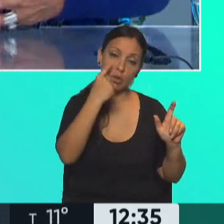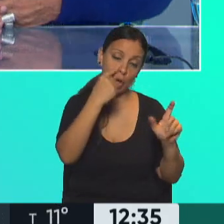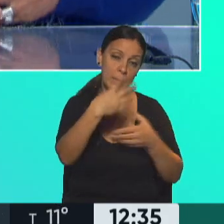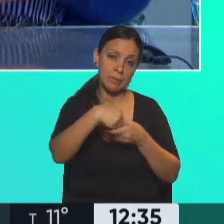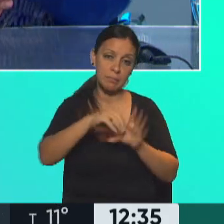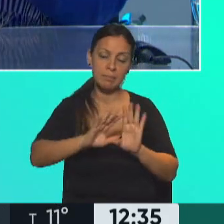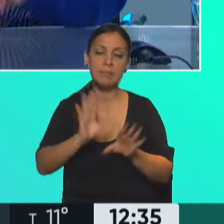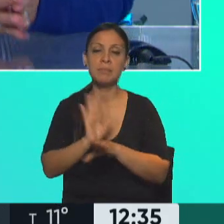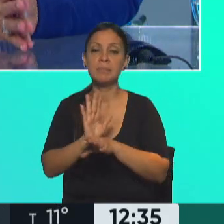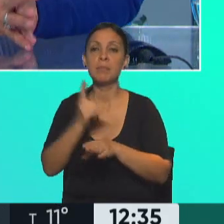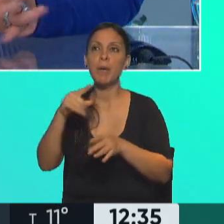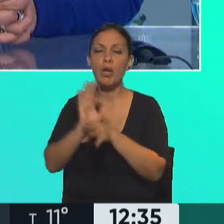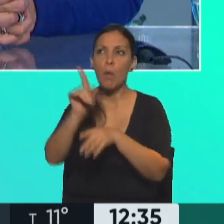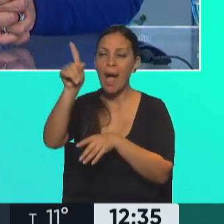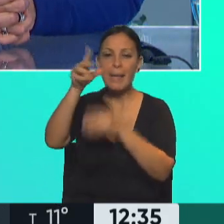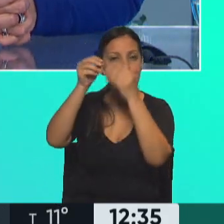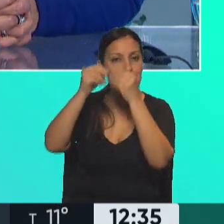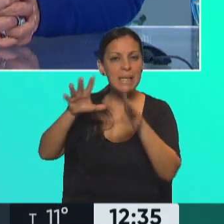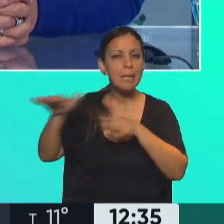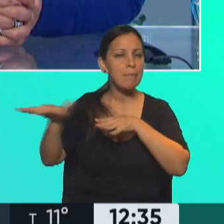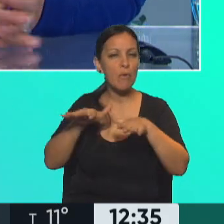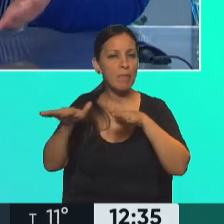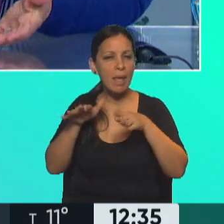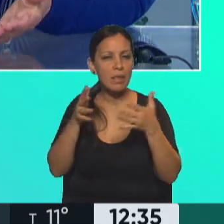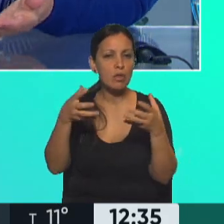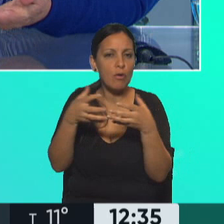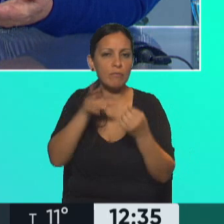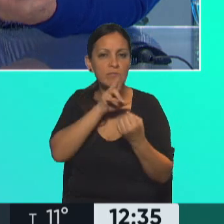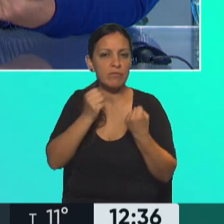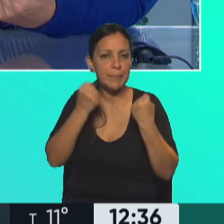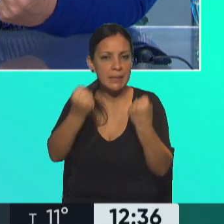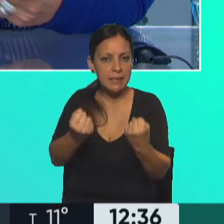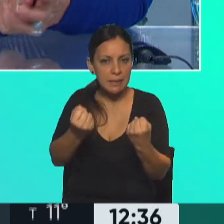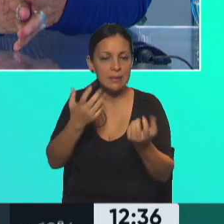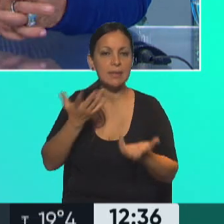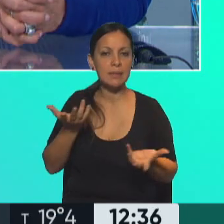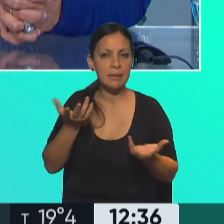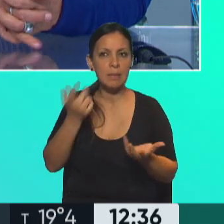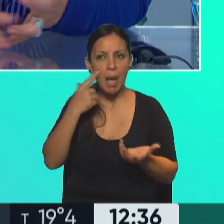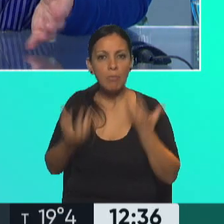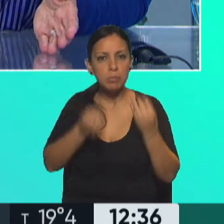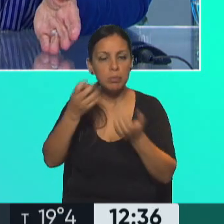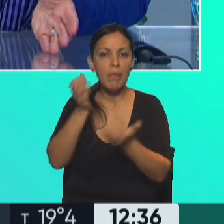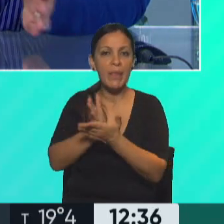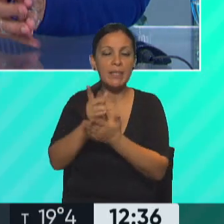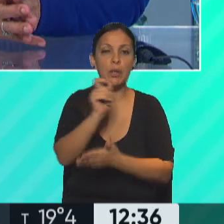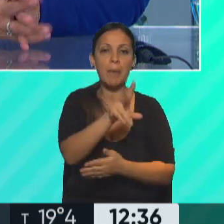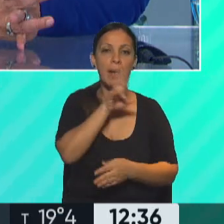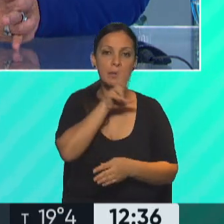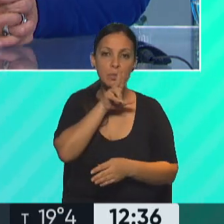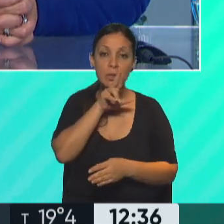especie de monumento histórico a la fragua fundamental de la procura de derechos para las mujeres, y después